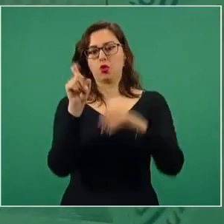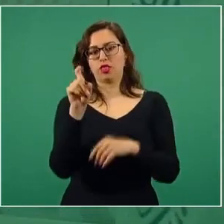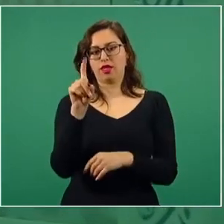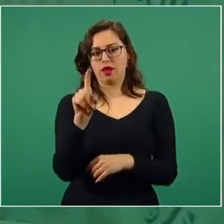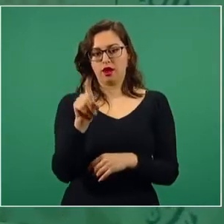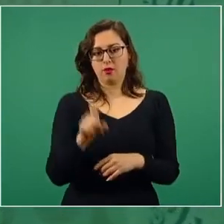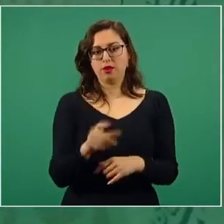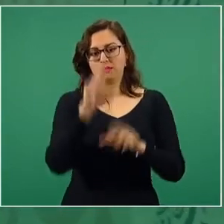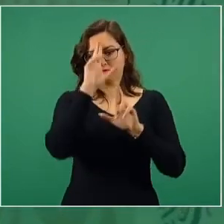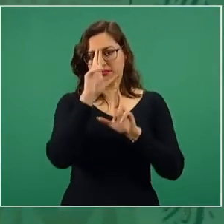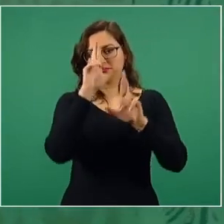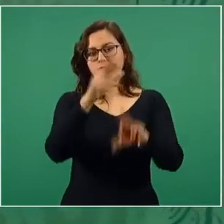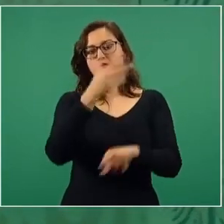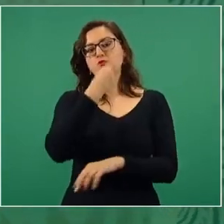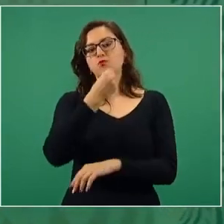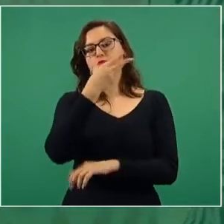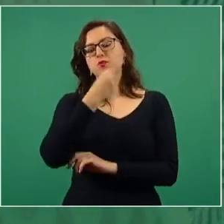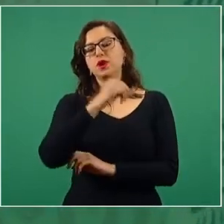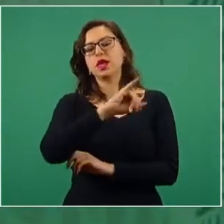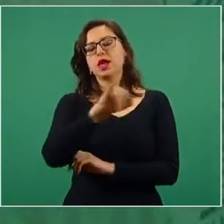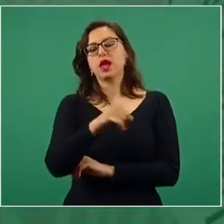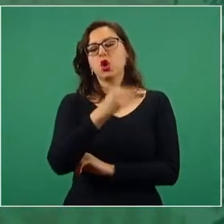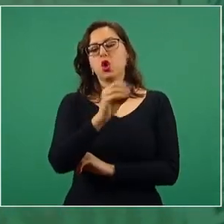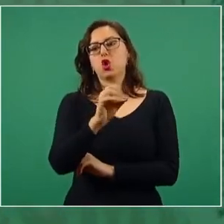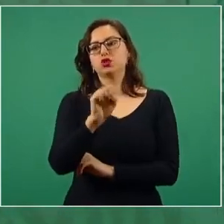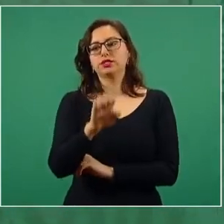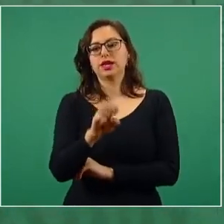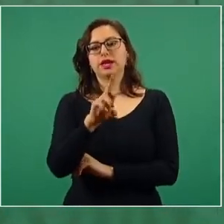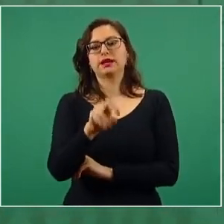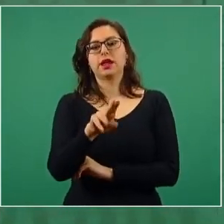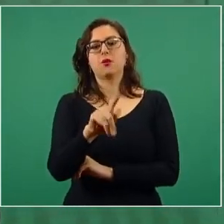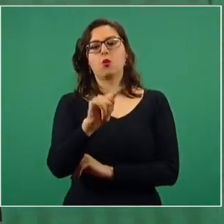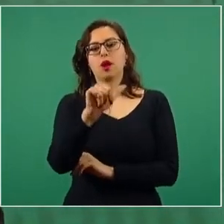en homenaje a José Revueltas.